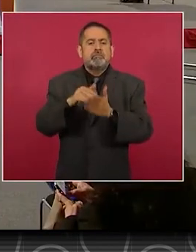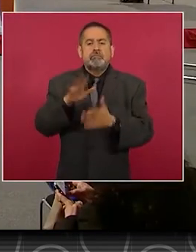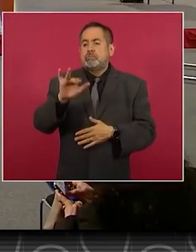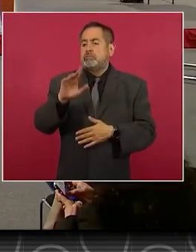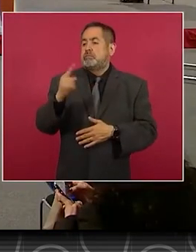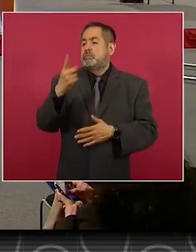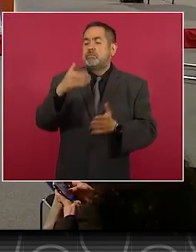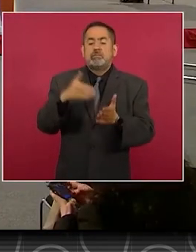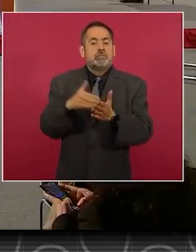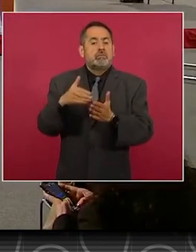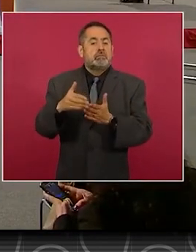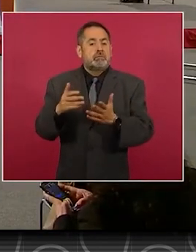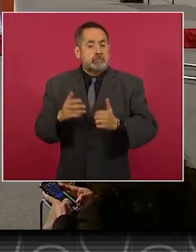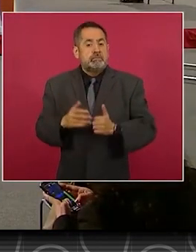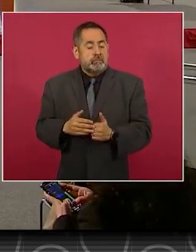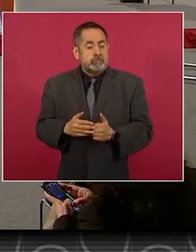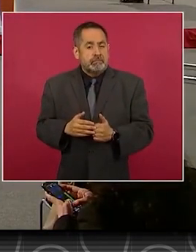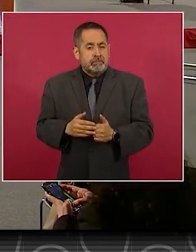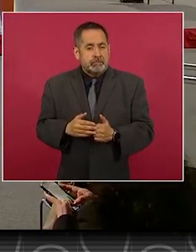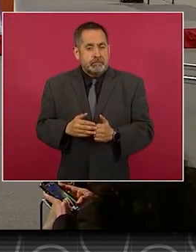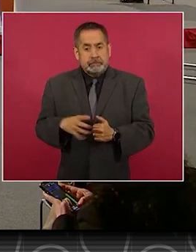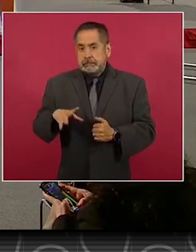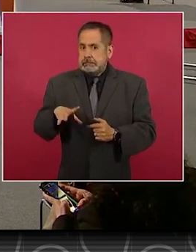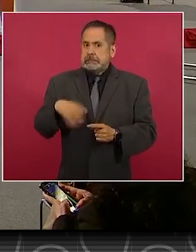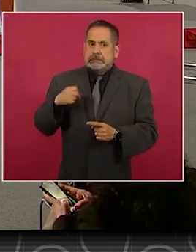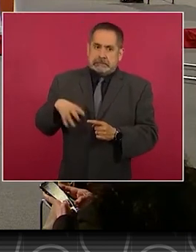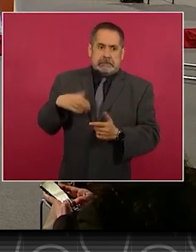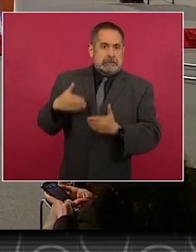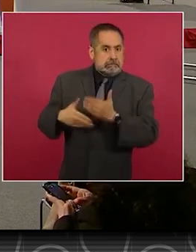1,051,000. También haciendo un gran esfuerzo.